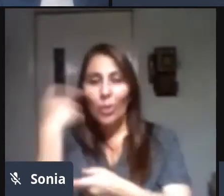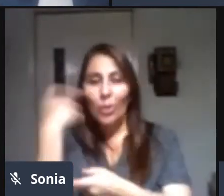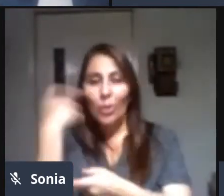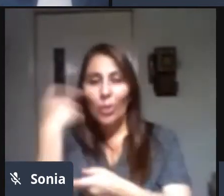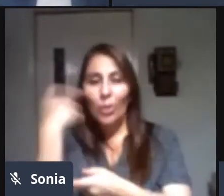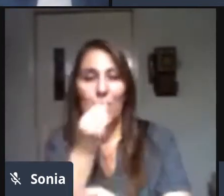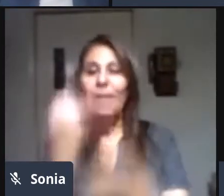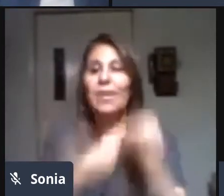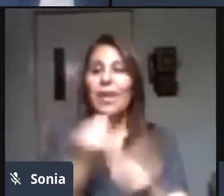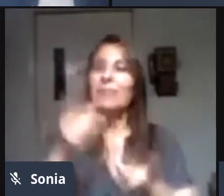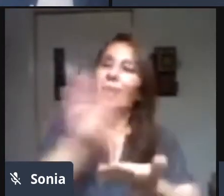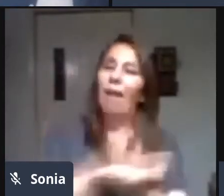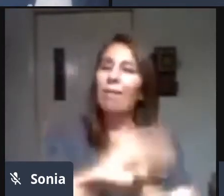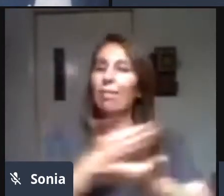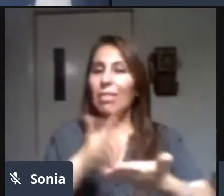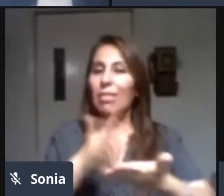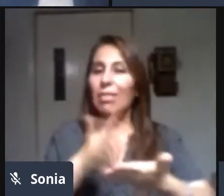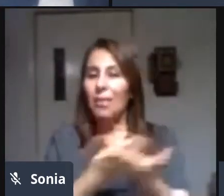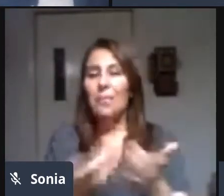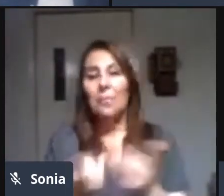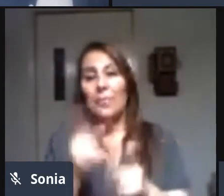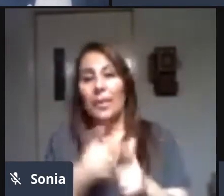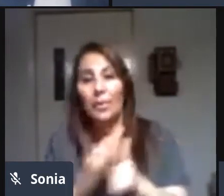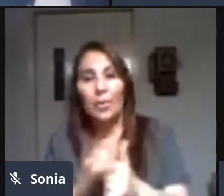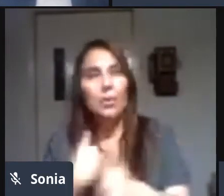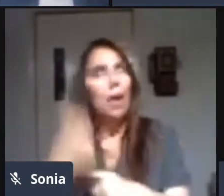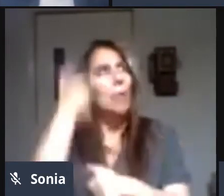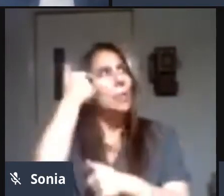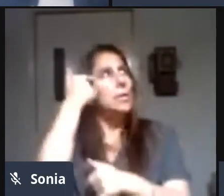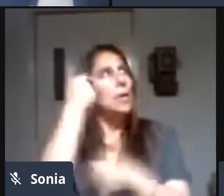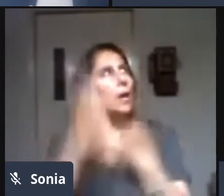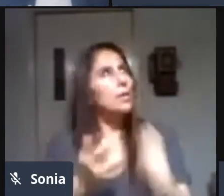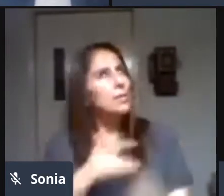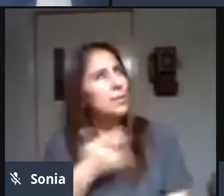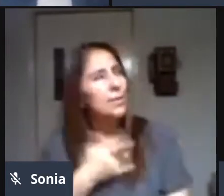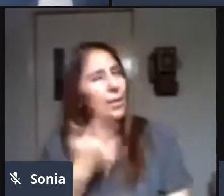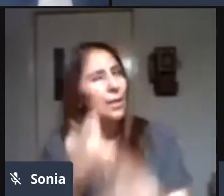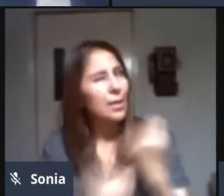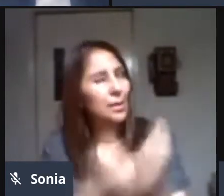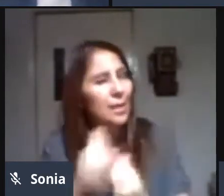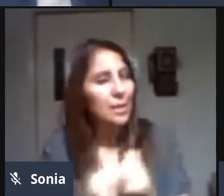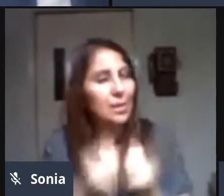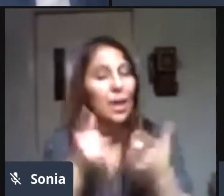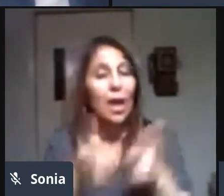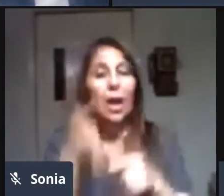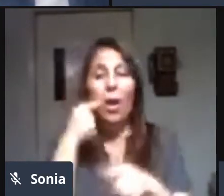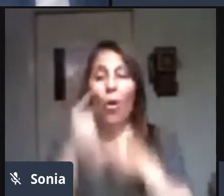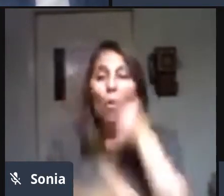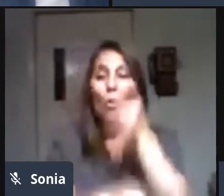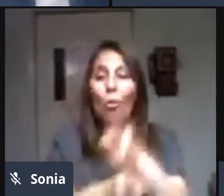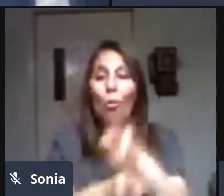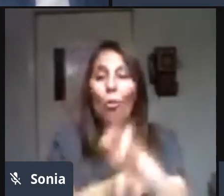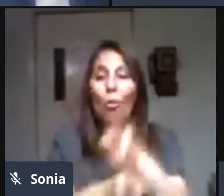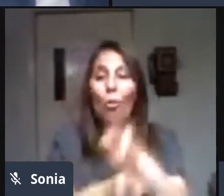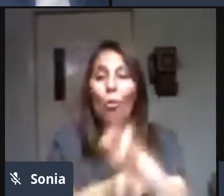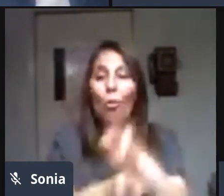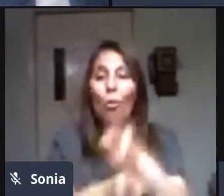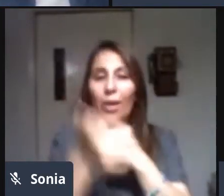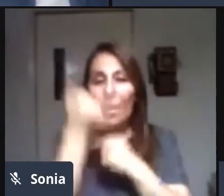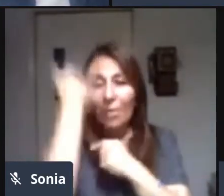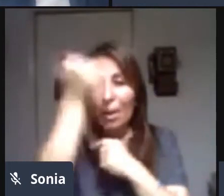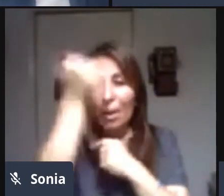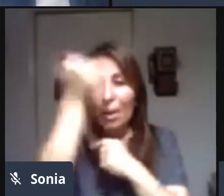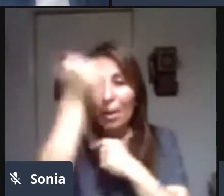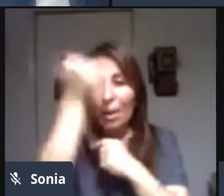este sentido pensante no donde pues era precisamente un principio dado a partir de un pescador